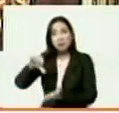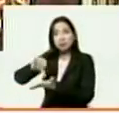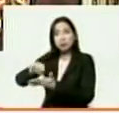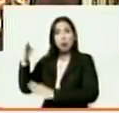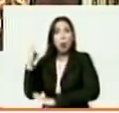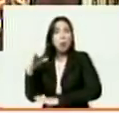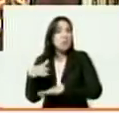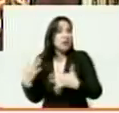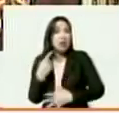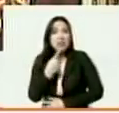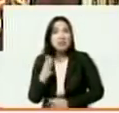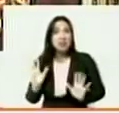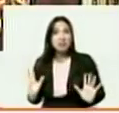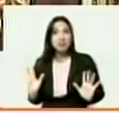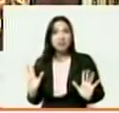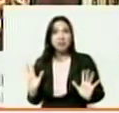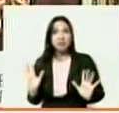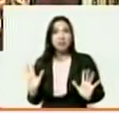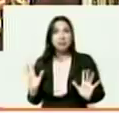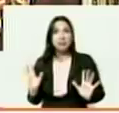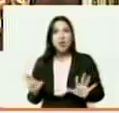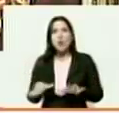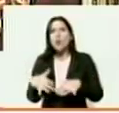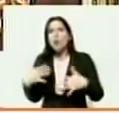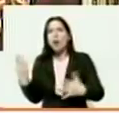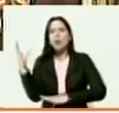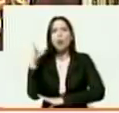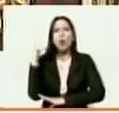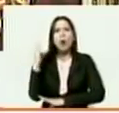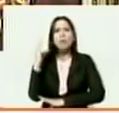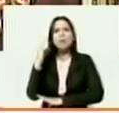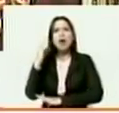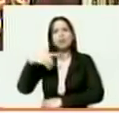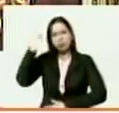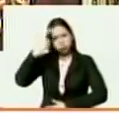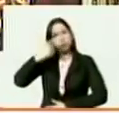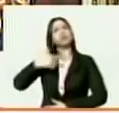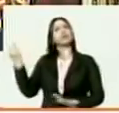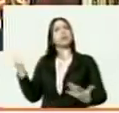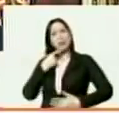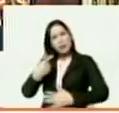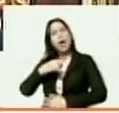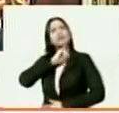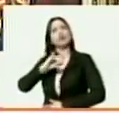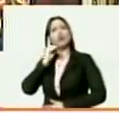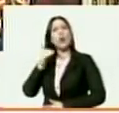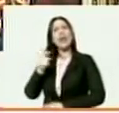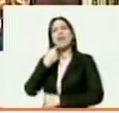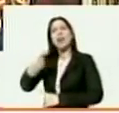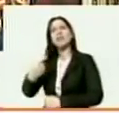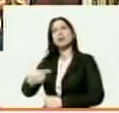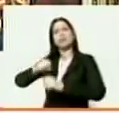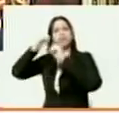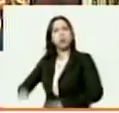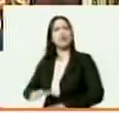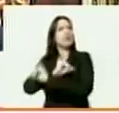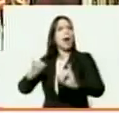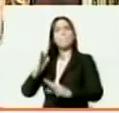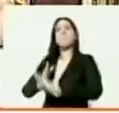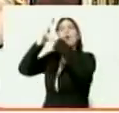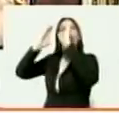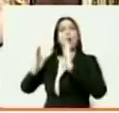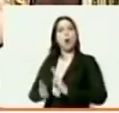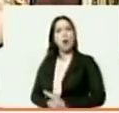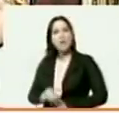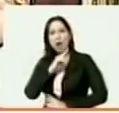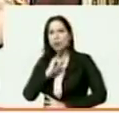dice Colombia? ¿Cuándo Colombia se le va a plantar a Iván Duque y le va a decir, ya basta, para, Iván